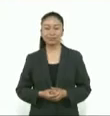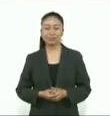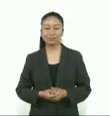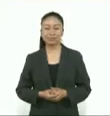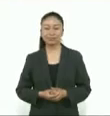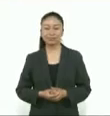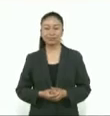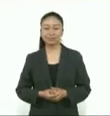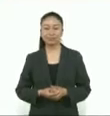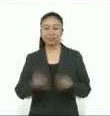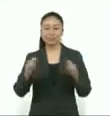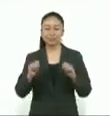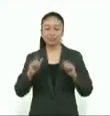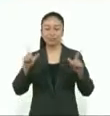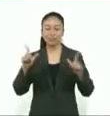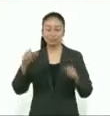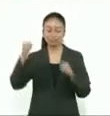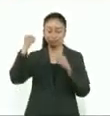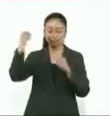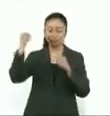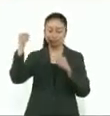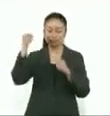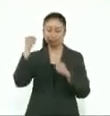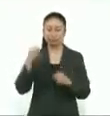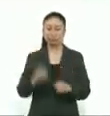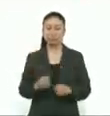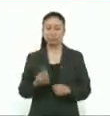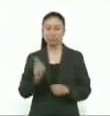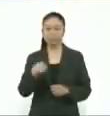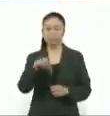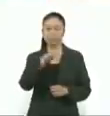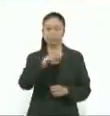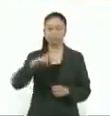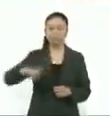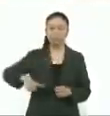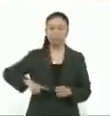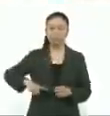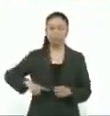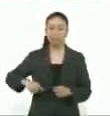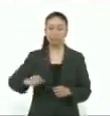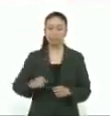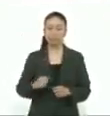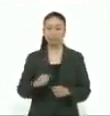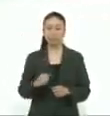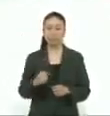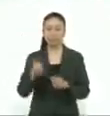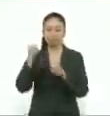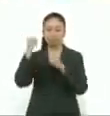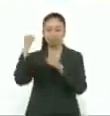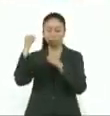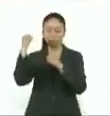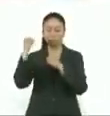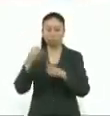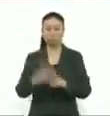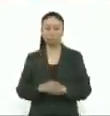arriba Tlaxcala, arriba nuestra gobernadora, Lorena Cuellar Cisneros.